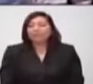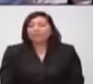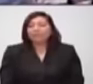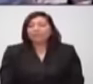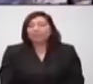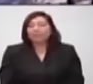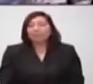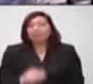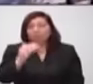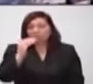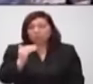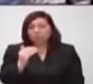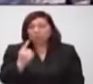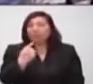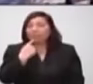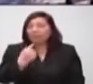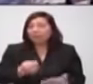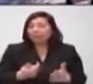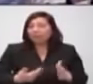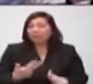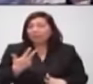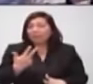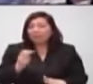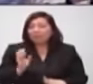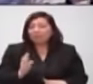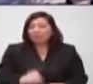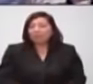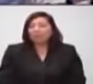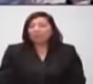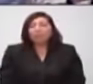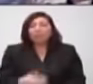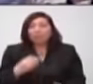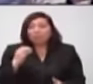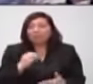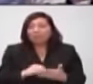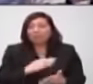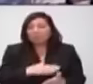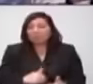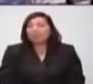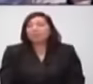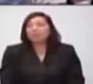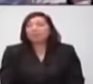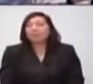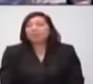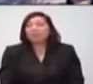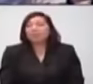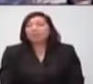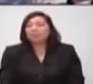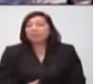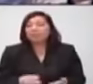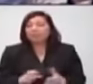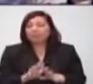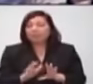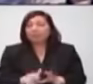En la adenda 1, que se firma el 13 de febrero de 2013, la cual no tuvo la opinión favorable del MEF, ni siquiera fue sometida a evaluación del